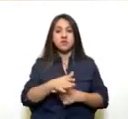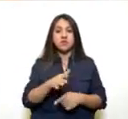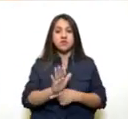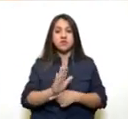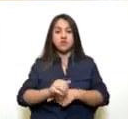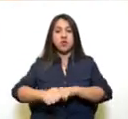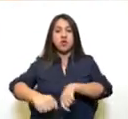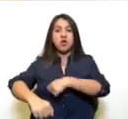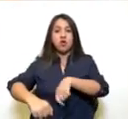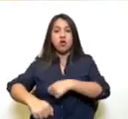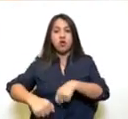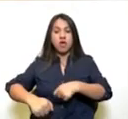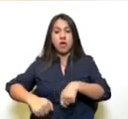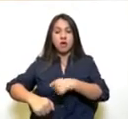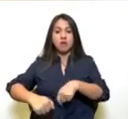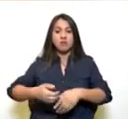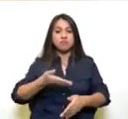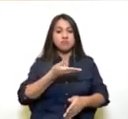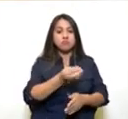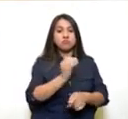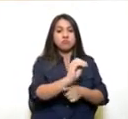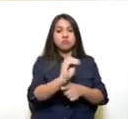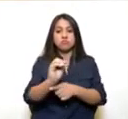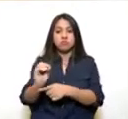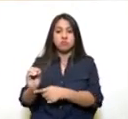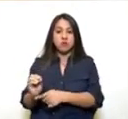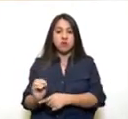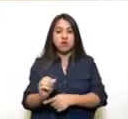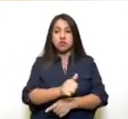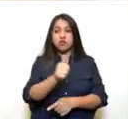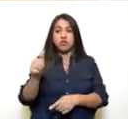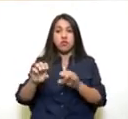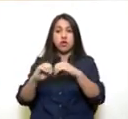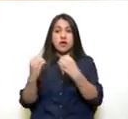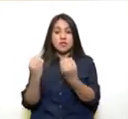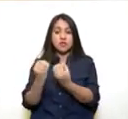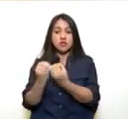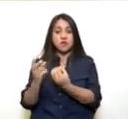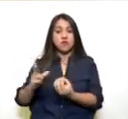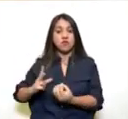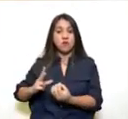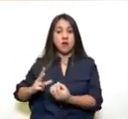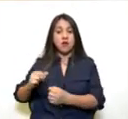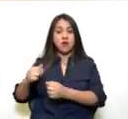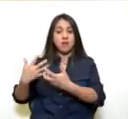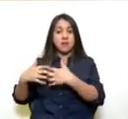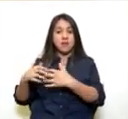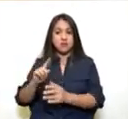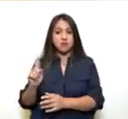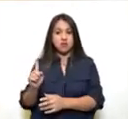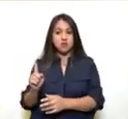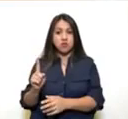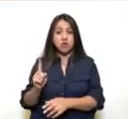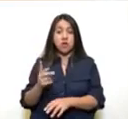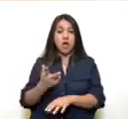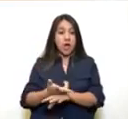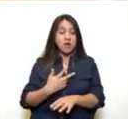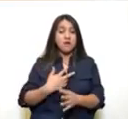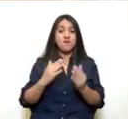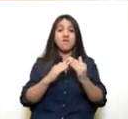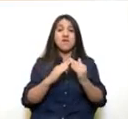comunes y no todas son de una organización son vecinos que sintieron la